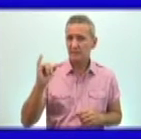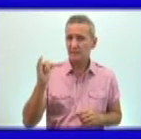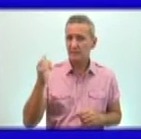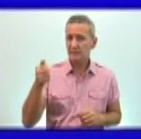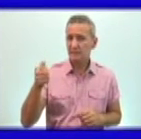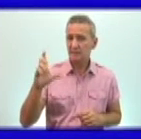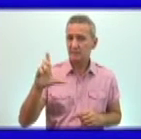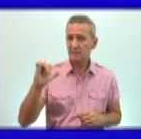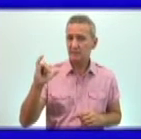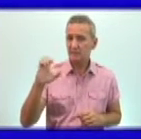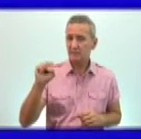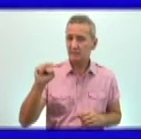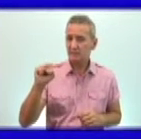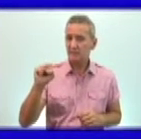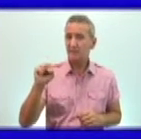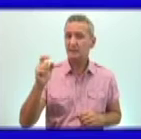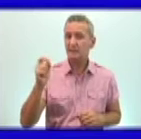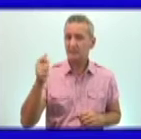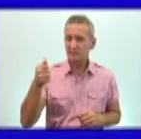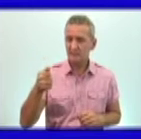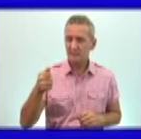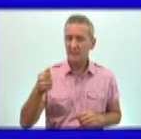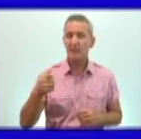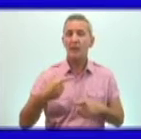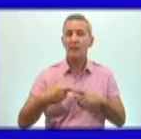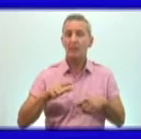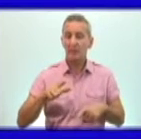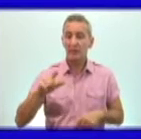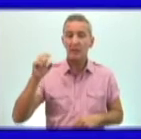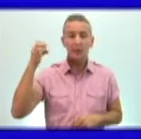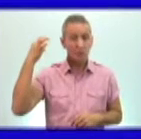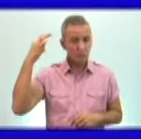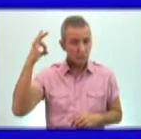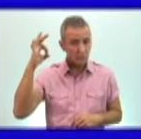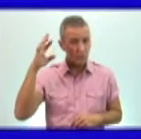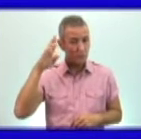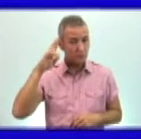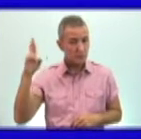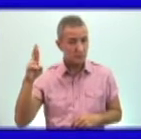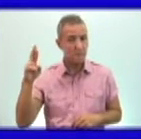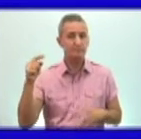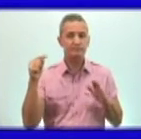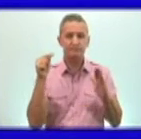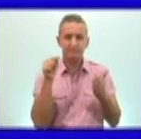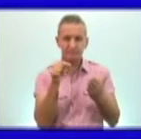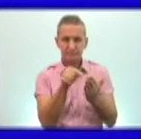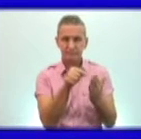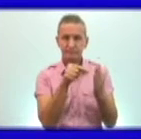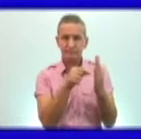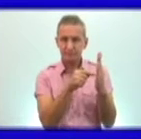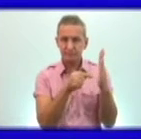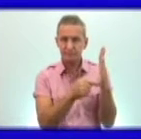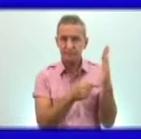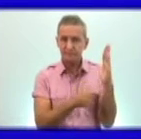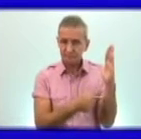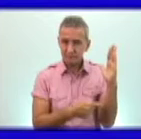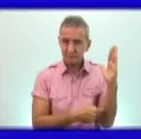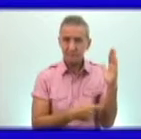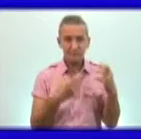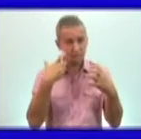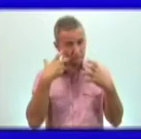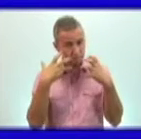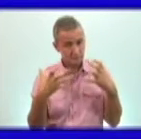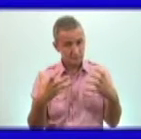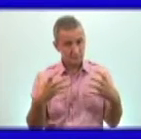dialéctico materialista, pero que en su lógica revolucionaria tocó elementos esenciales que tienen que ver con el materialismo, que tienen que ver